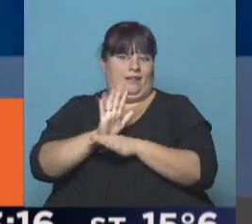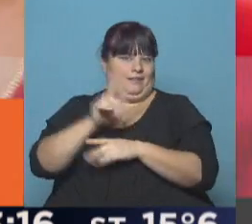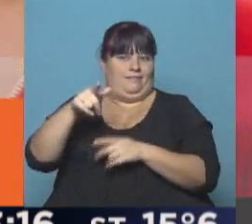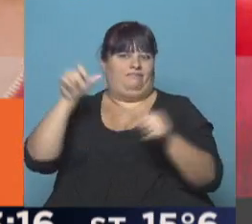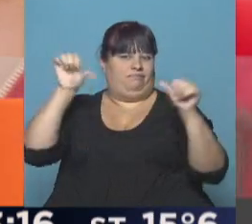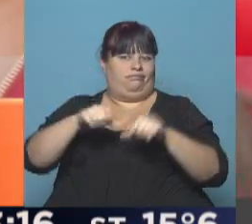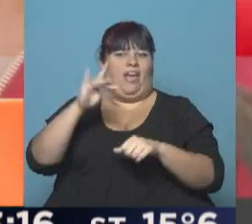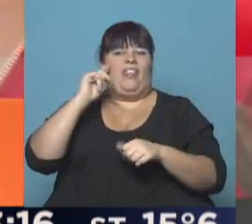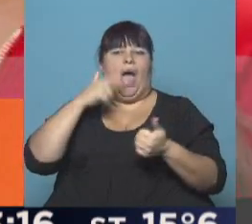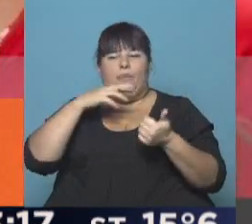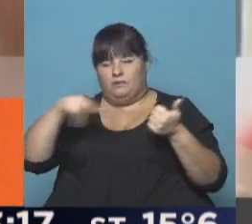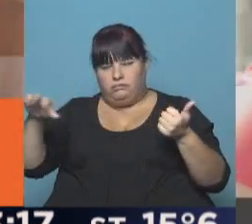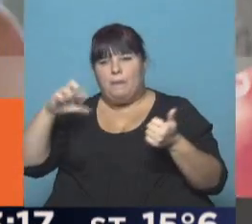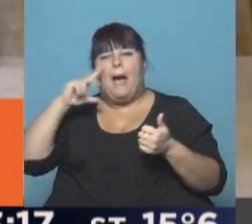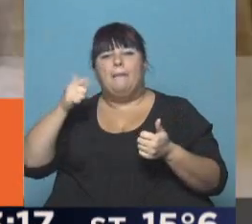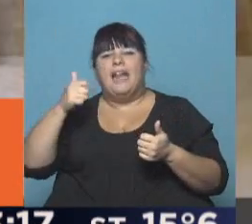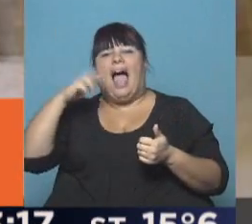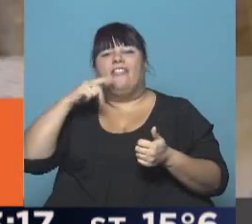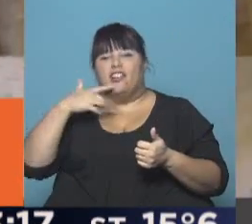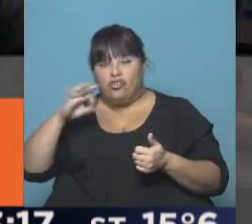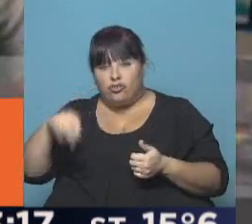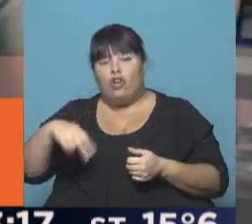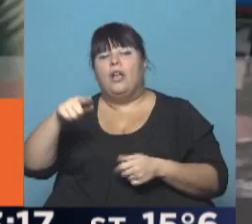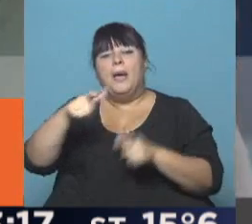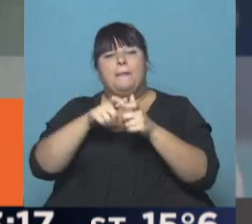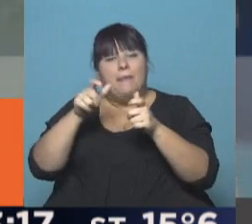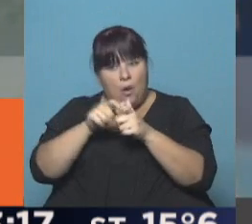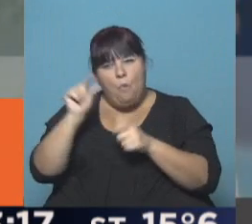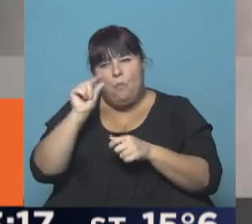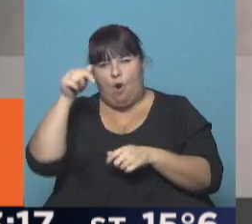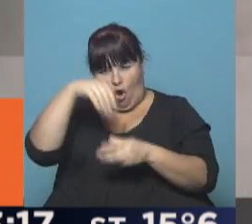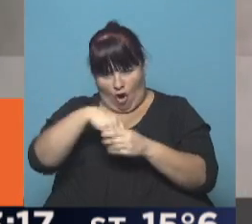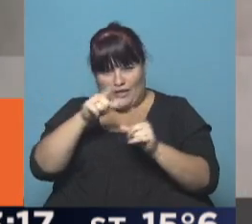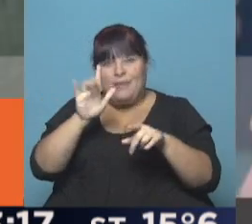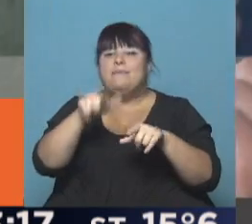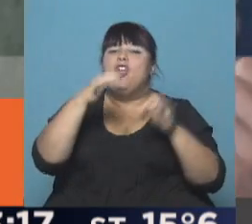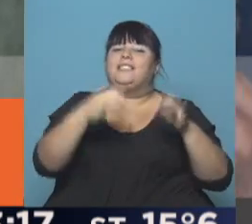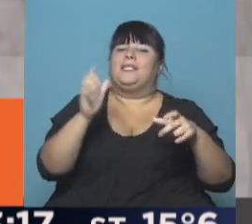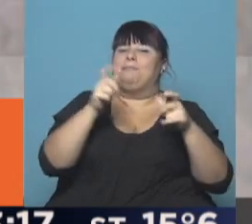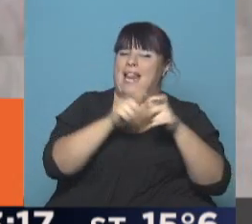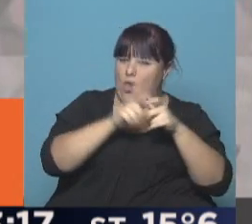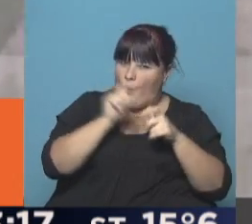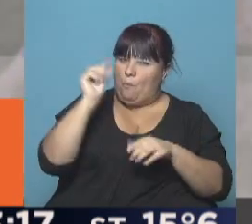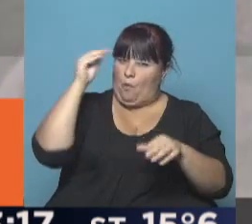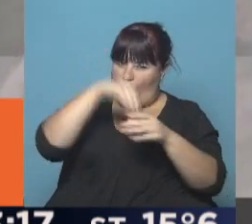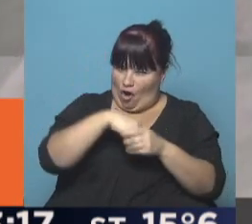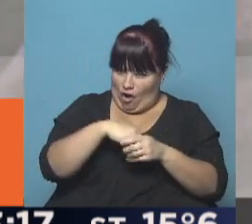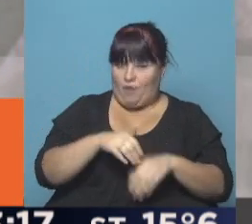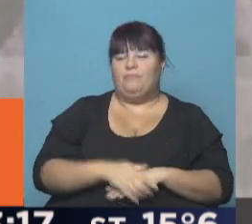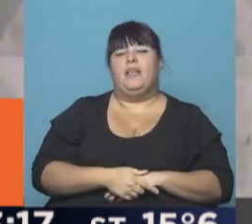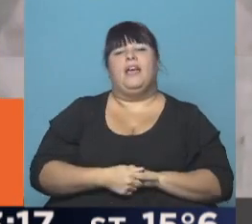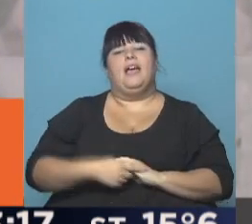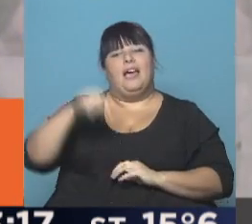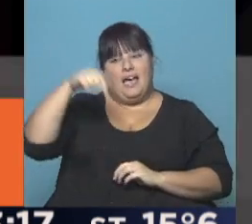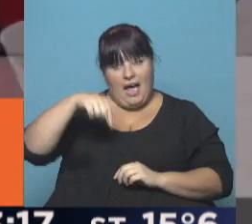las carreras de david hasselhoff pamela anderson que tienen esta película en esta versión cinematográfica una pequeña aparición aquí